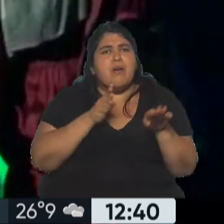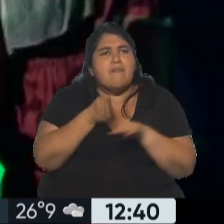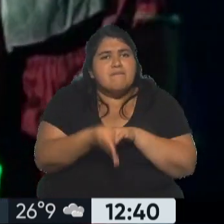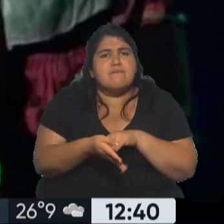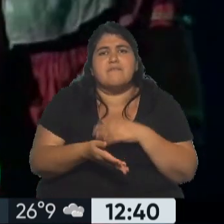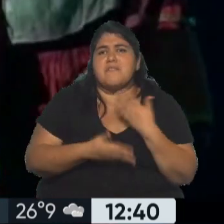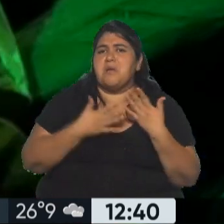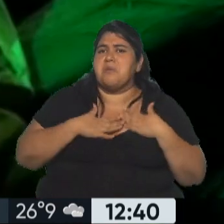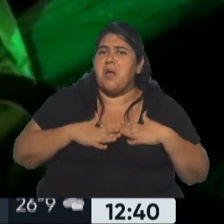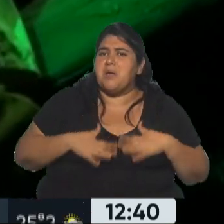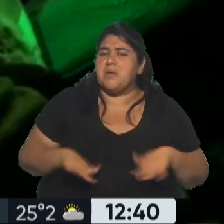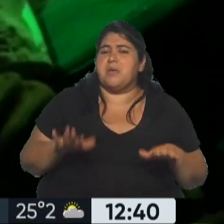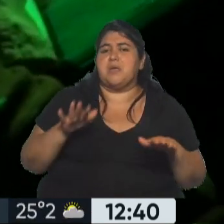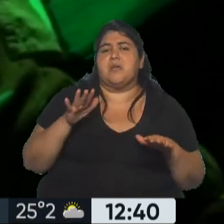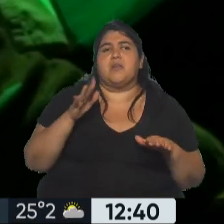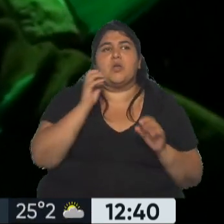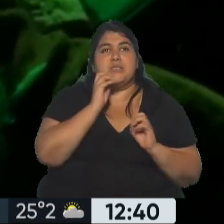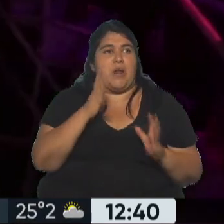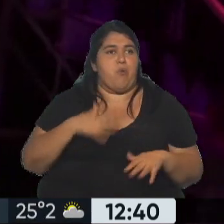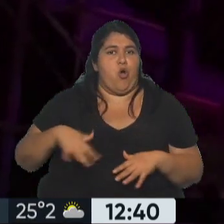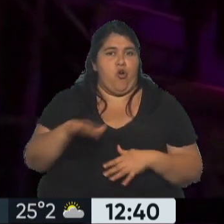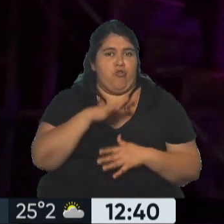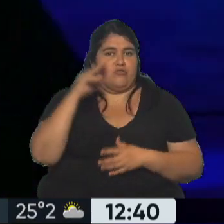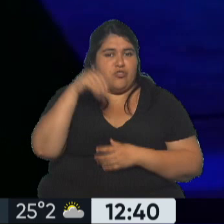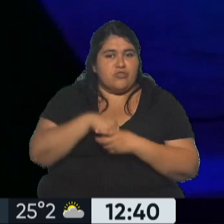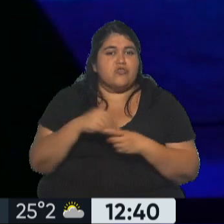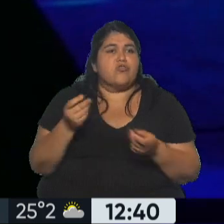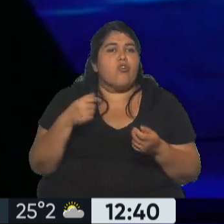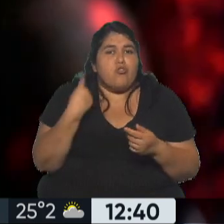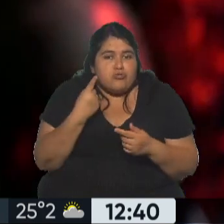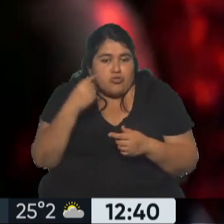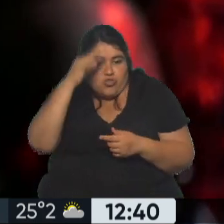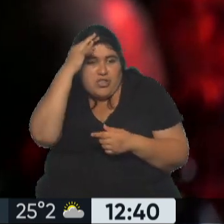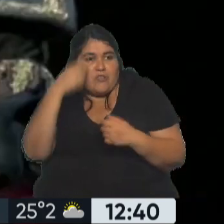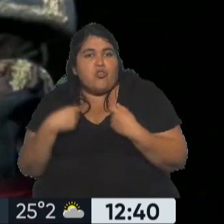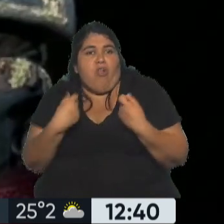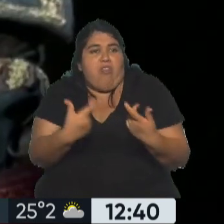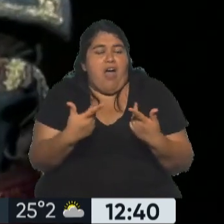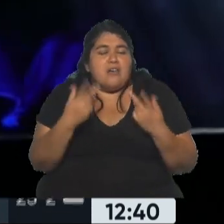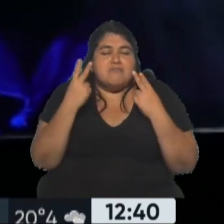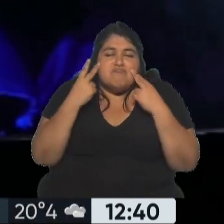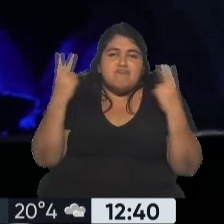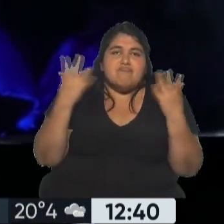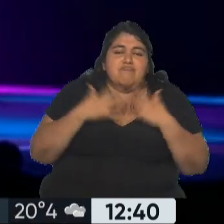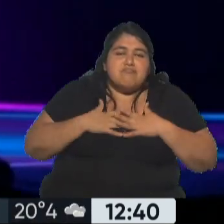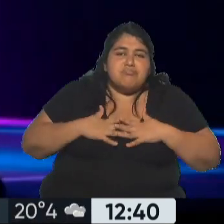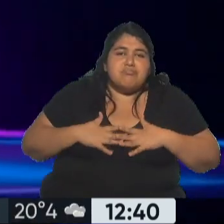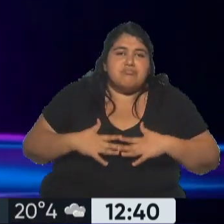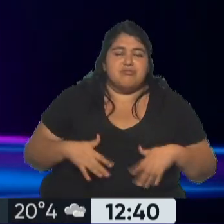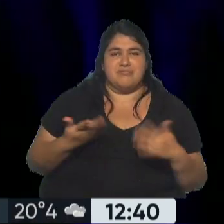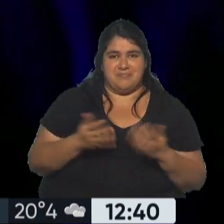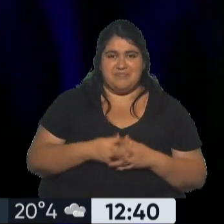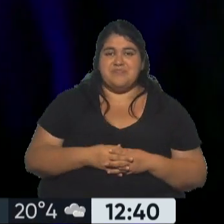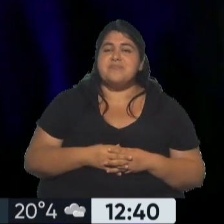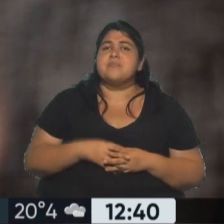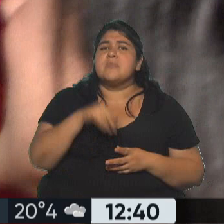hermoso, digamos, que seamos parte de eso de la gente, ¿no? De su momento de placer y, bueno, que nos elijan para eso. ¿Qué te